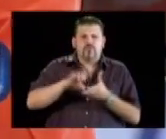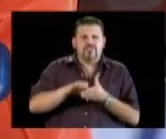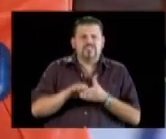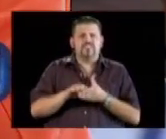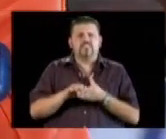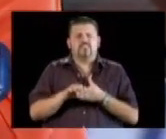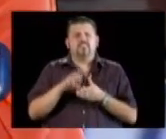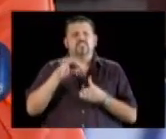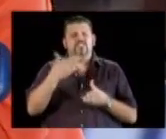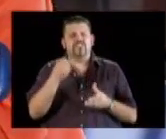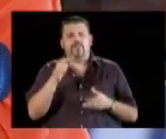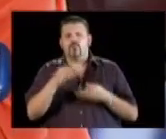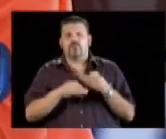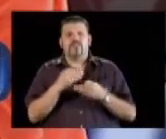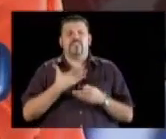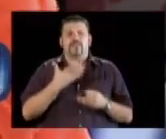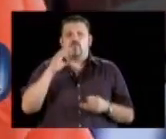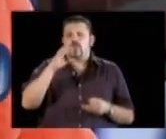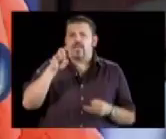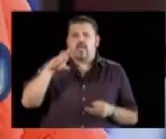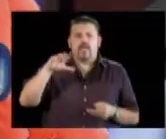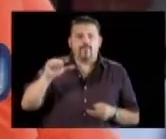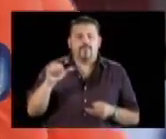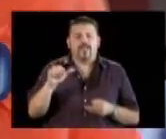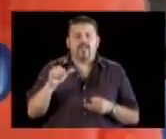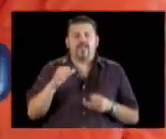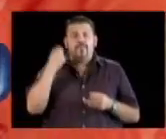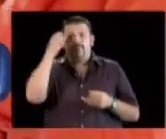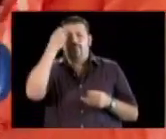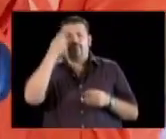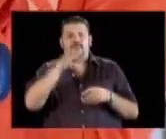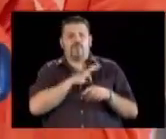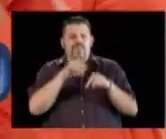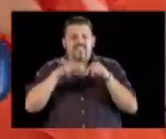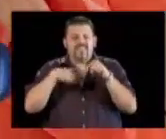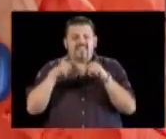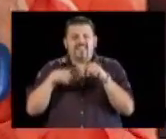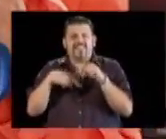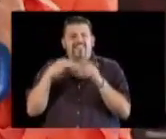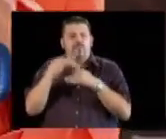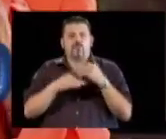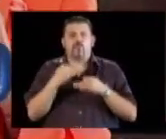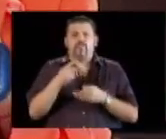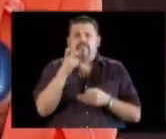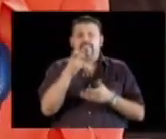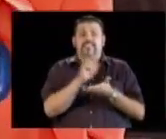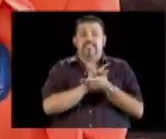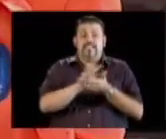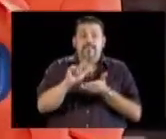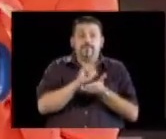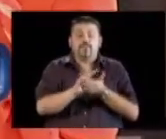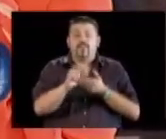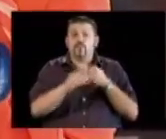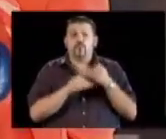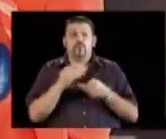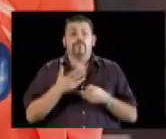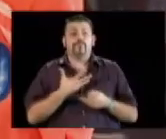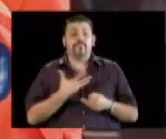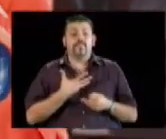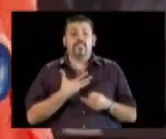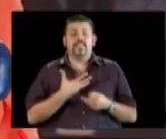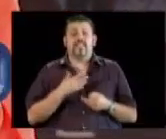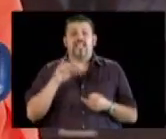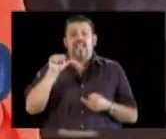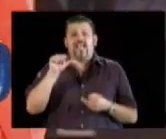crema desmaquilladora, esta maravillosa que es la espuma limpiadora facial. Esta contiene